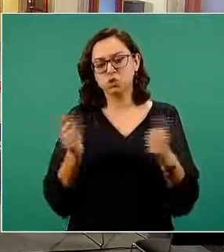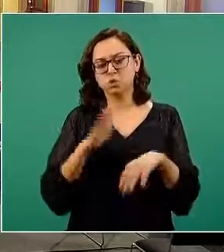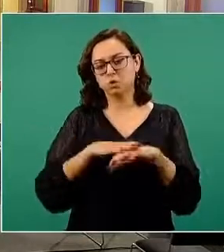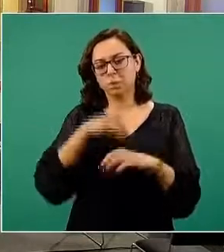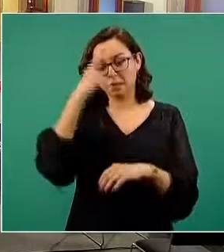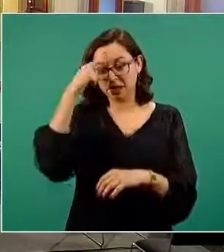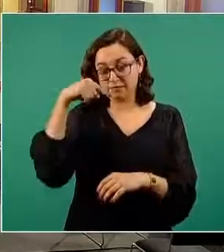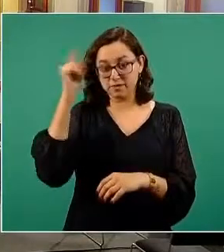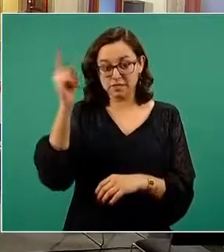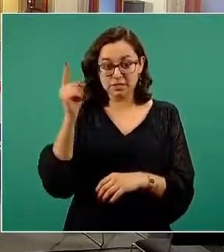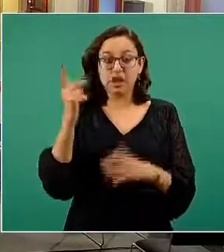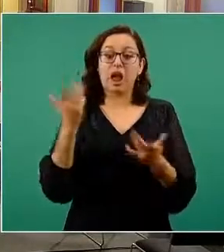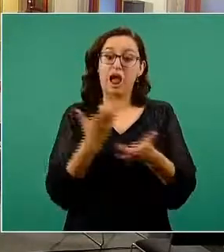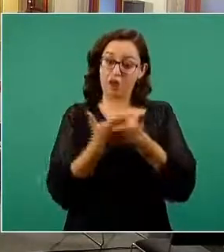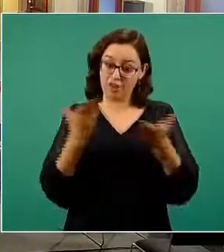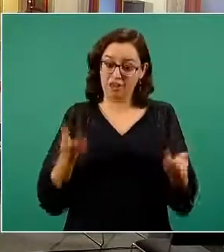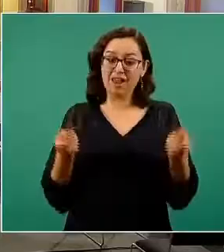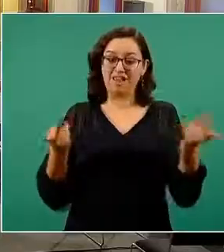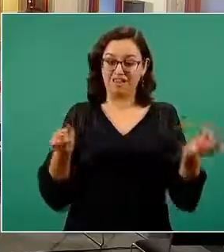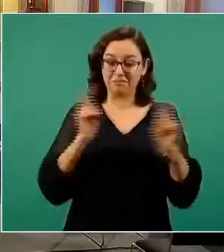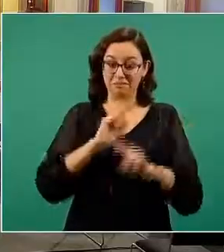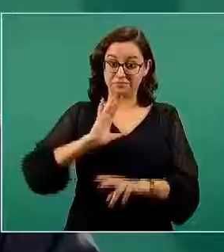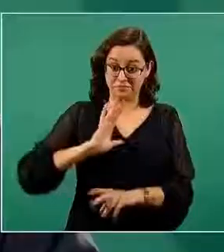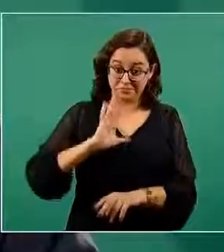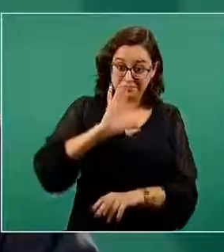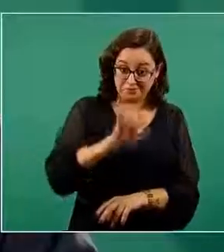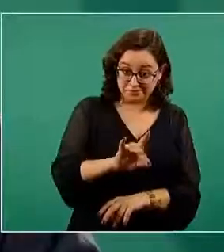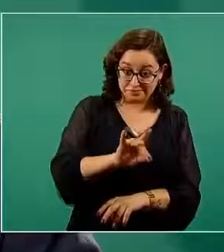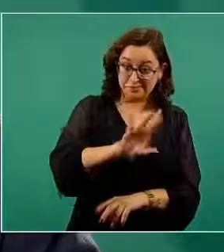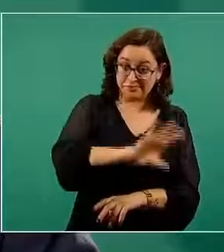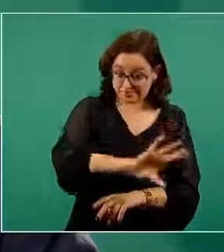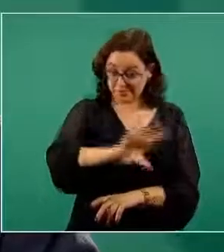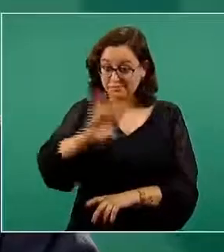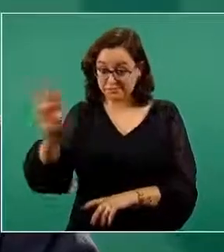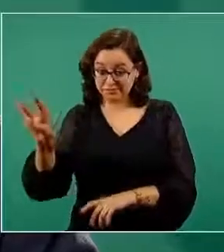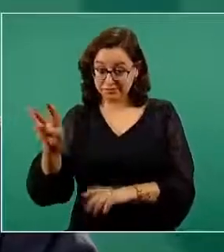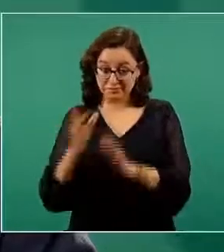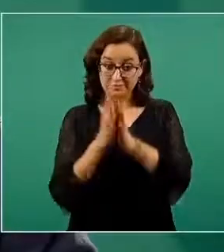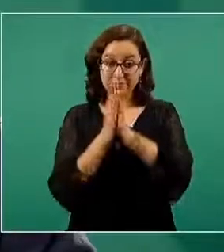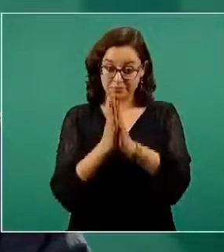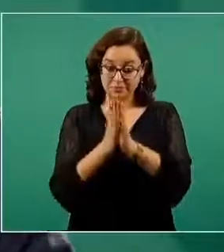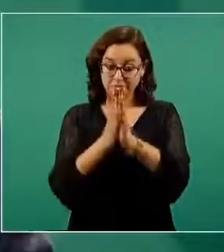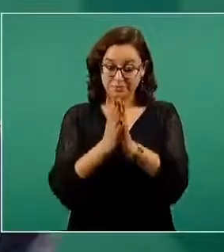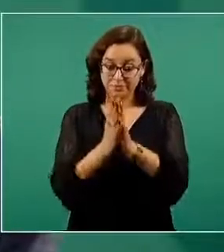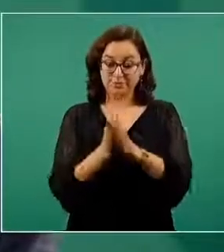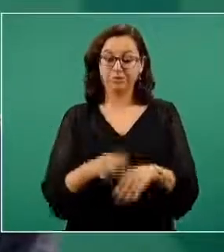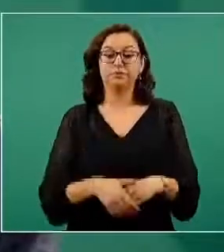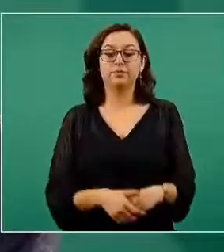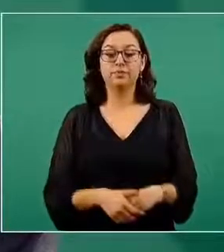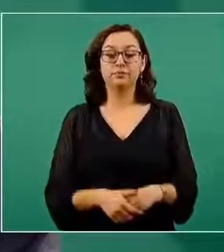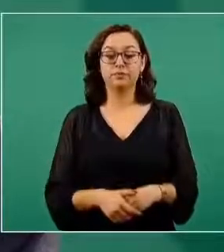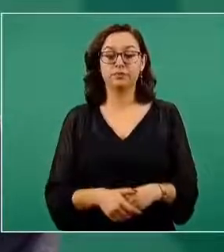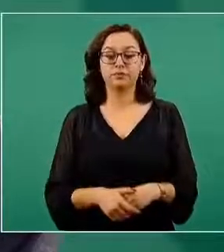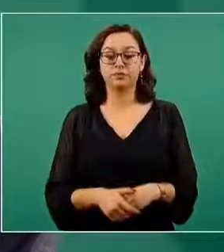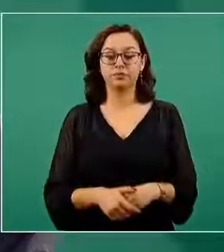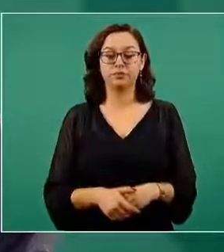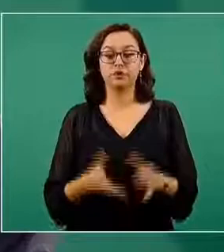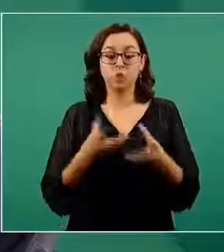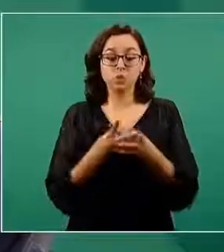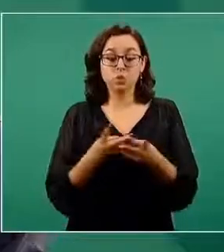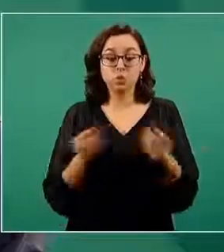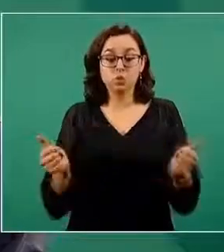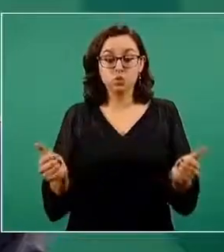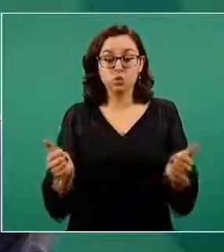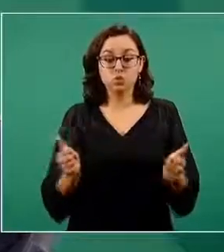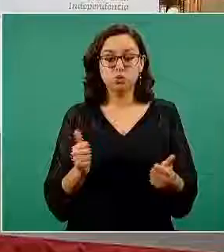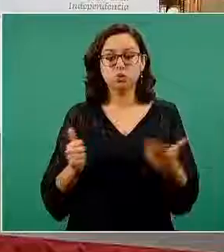si usted nos ayuda a transmitirles esto a estas compañeras y compañeros del sistema postal, la vía de solución es